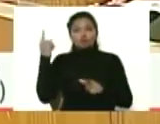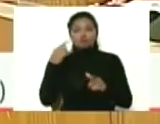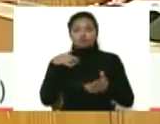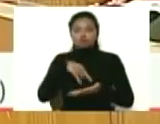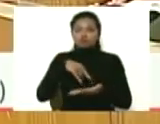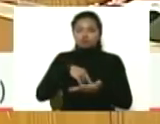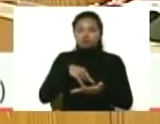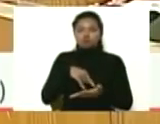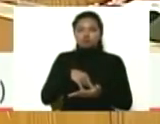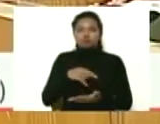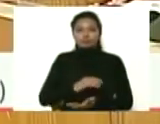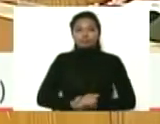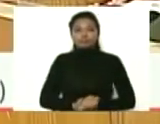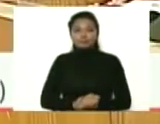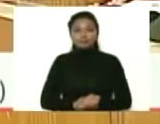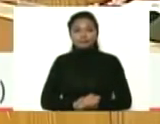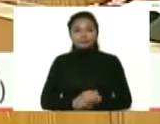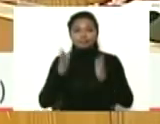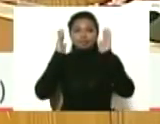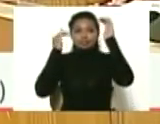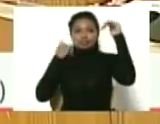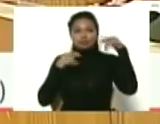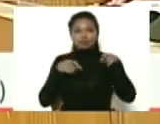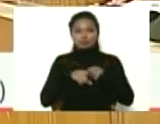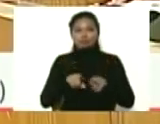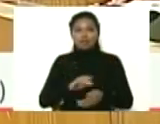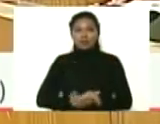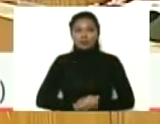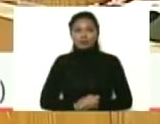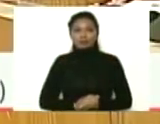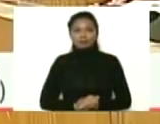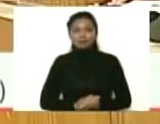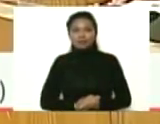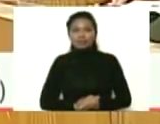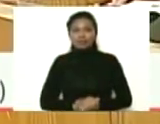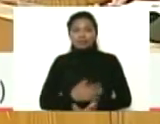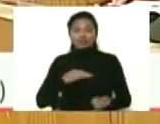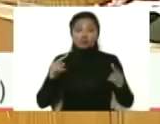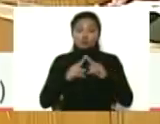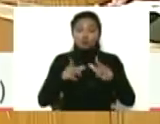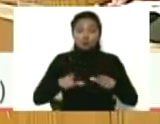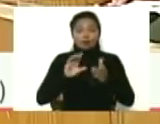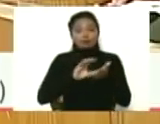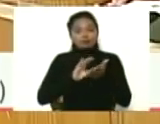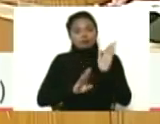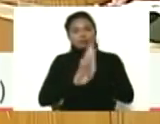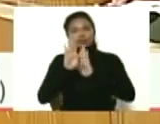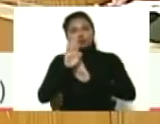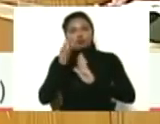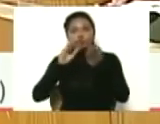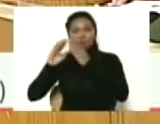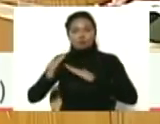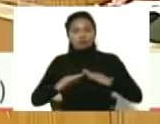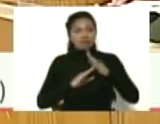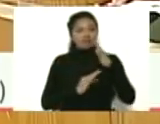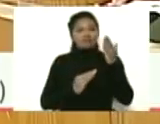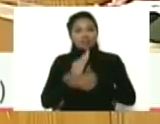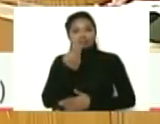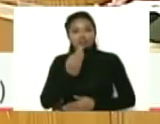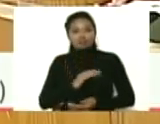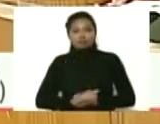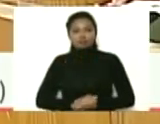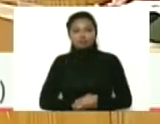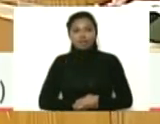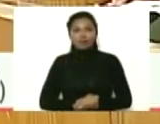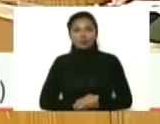estado Carabobo. Atención. Allá se encuentra en el Centro de Desarrollo Comunal Federación,